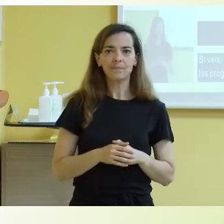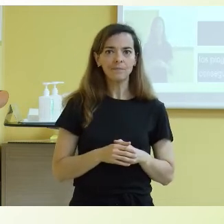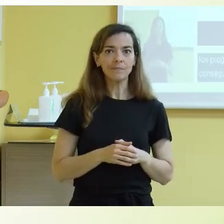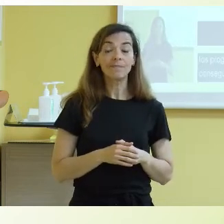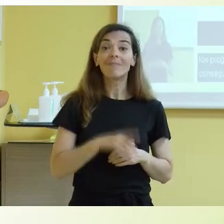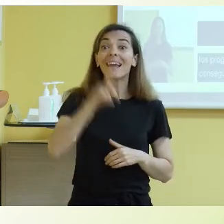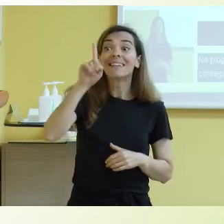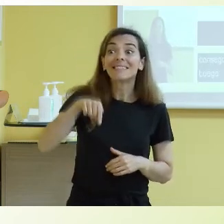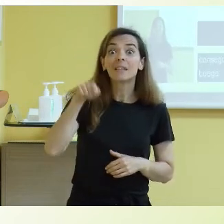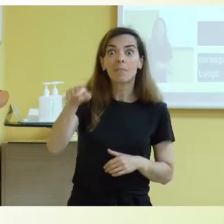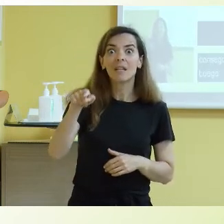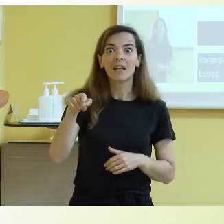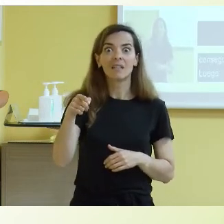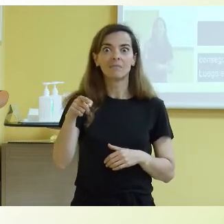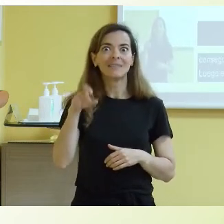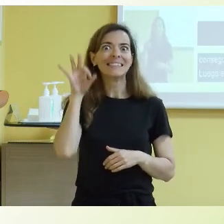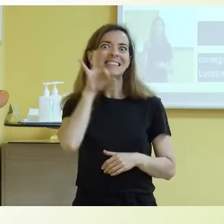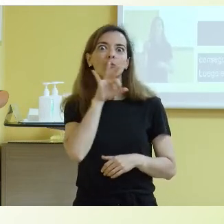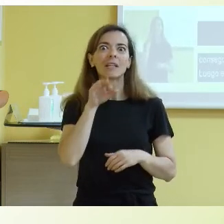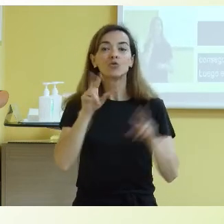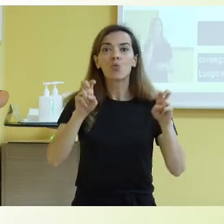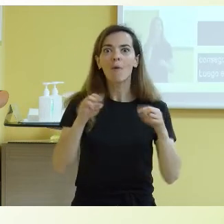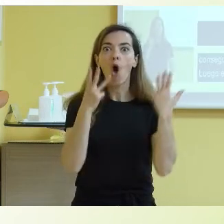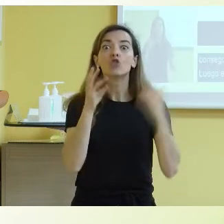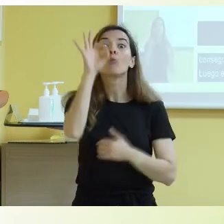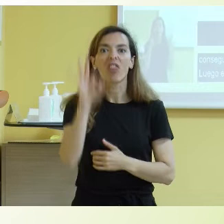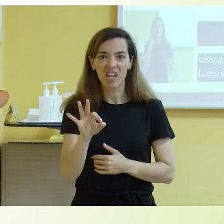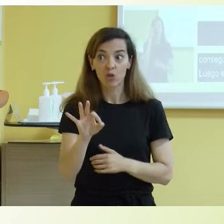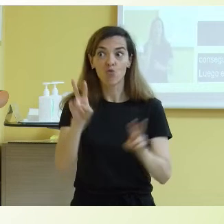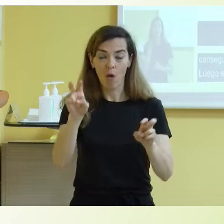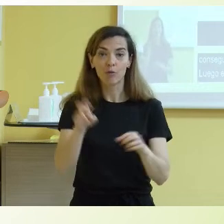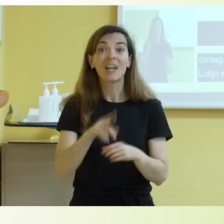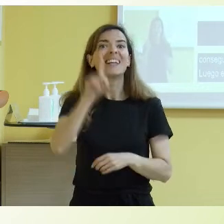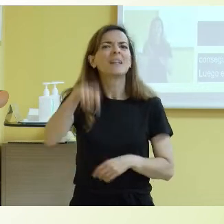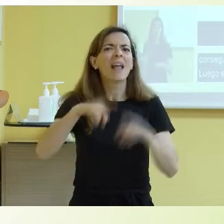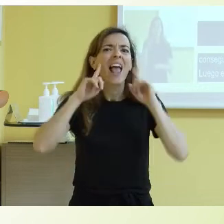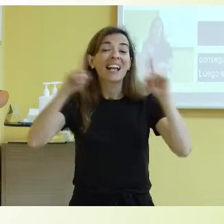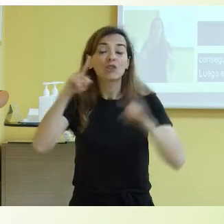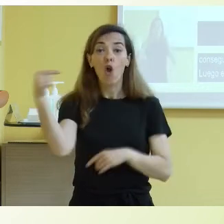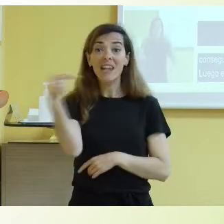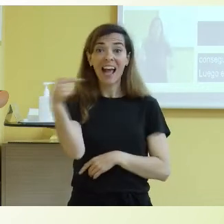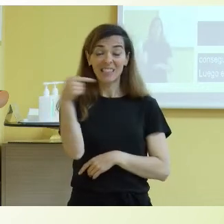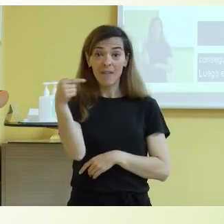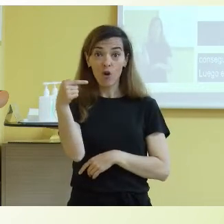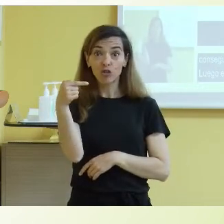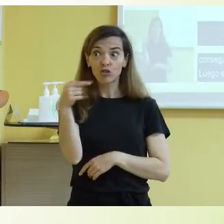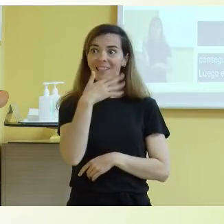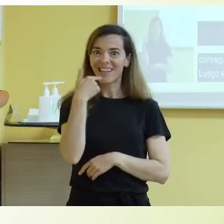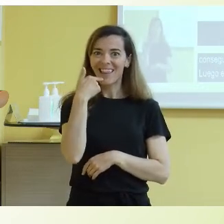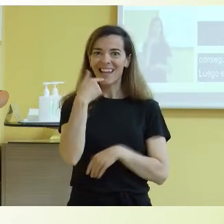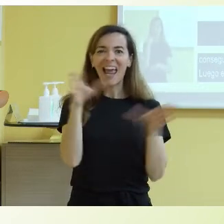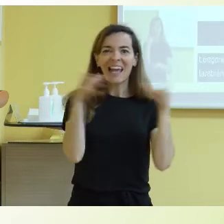Pero también tenemos nuevos síndromes, un 8% aproximadamente de nuevos síndromes, y tenemos casos que son negativos, después de pasar por